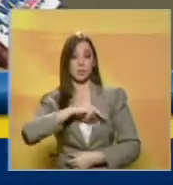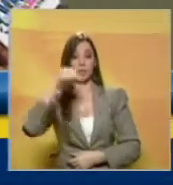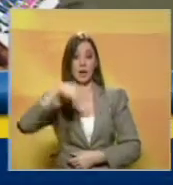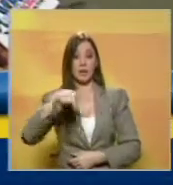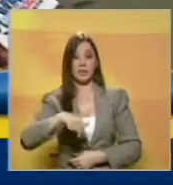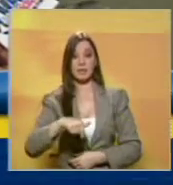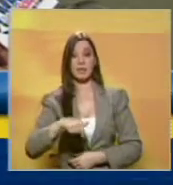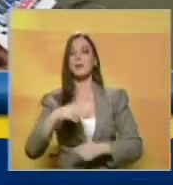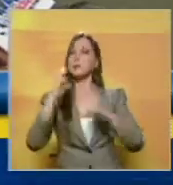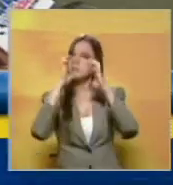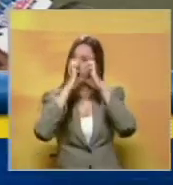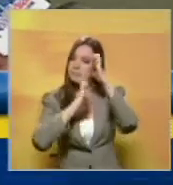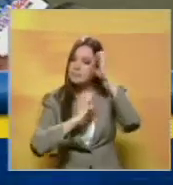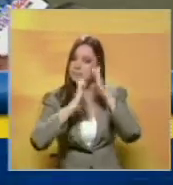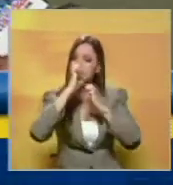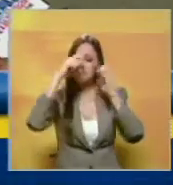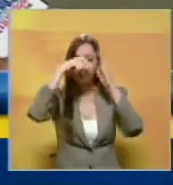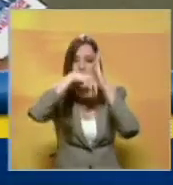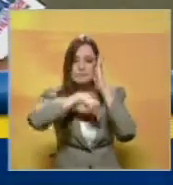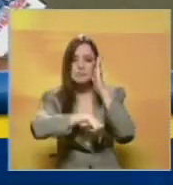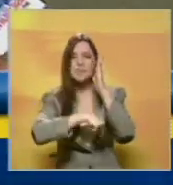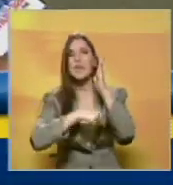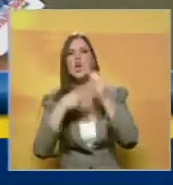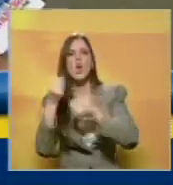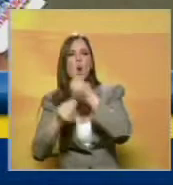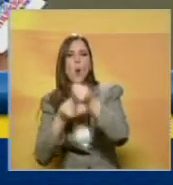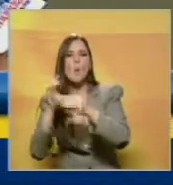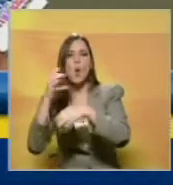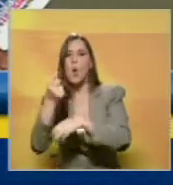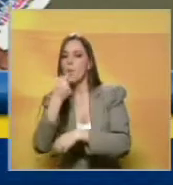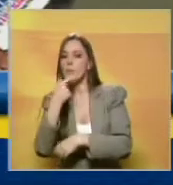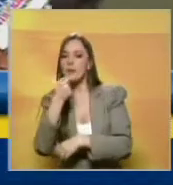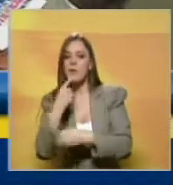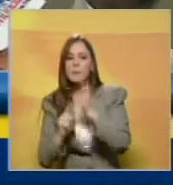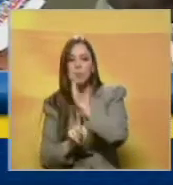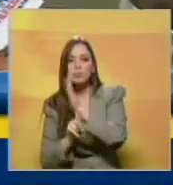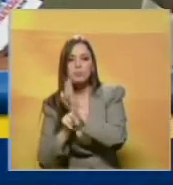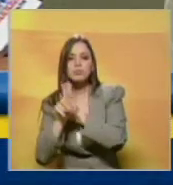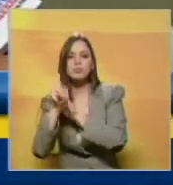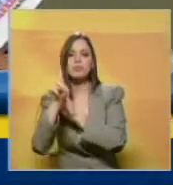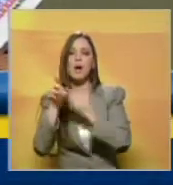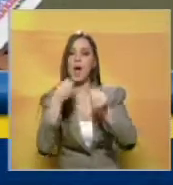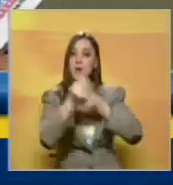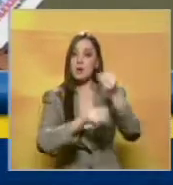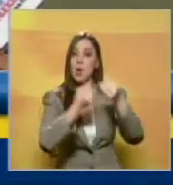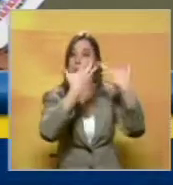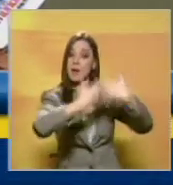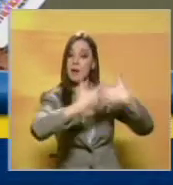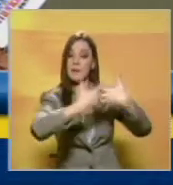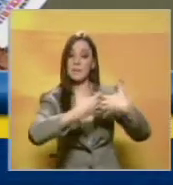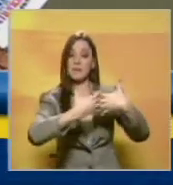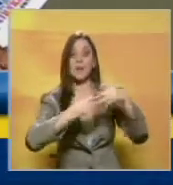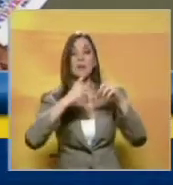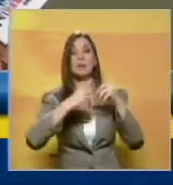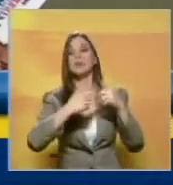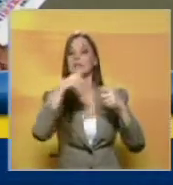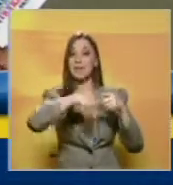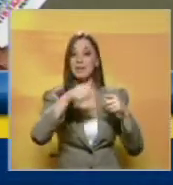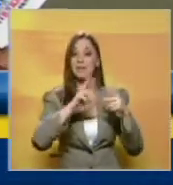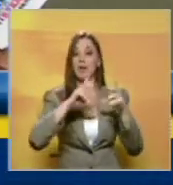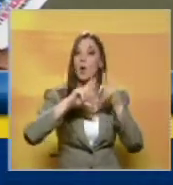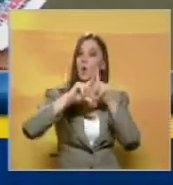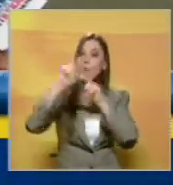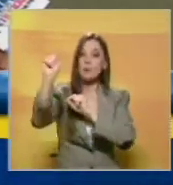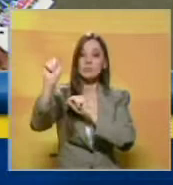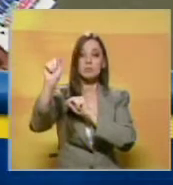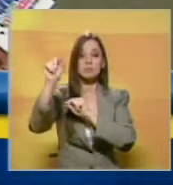la evolución de la producción de medicamentos. Cómo las empresas transnacionales, al irse de Venezuela,